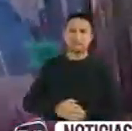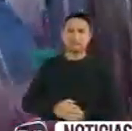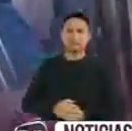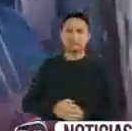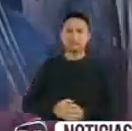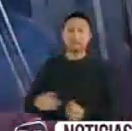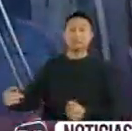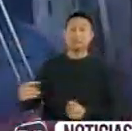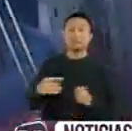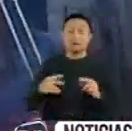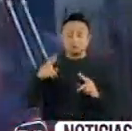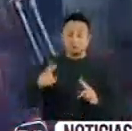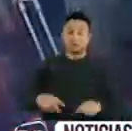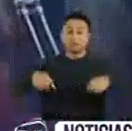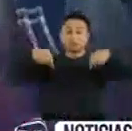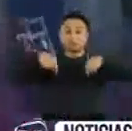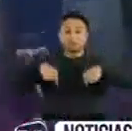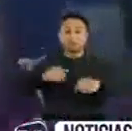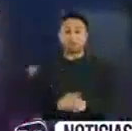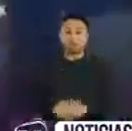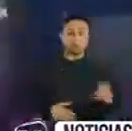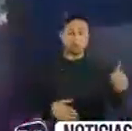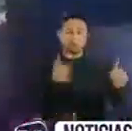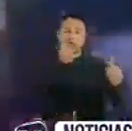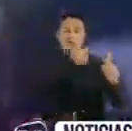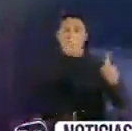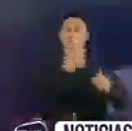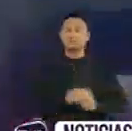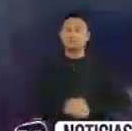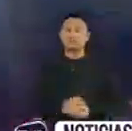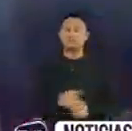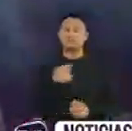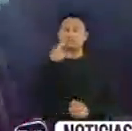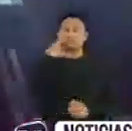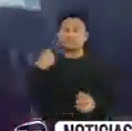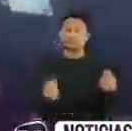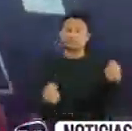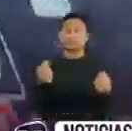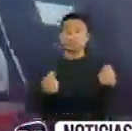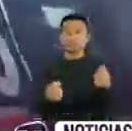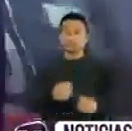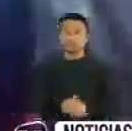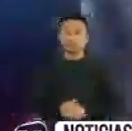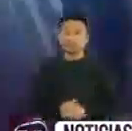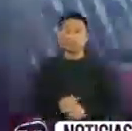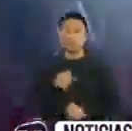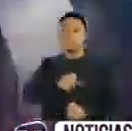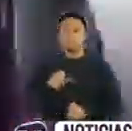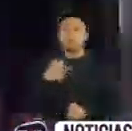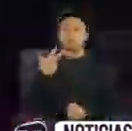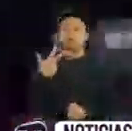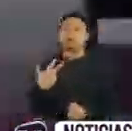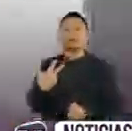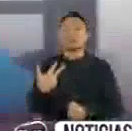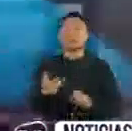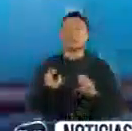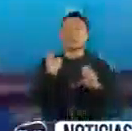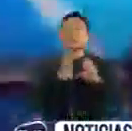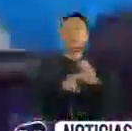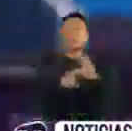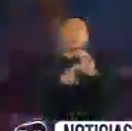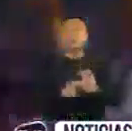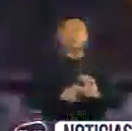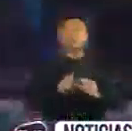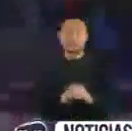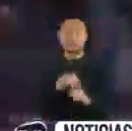ha parado, ahí es que le han detonado el arma. Y dice el señor conductor que fueron tres. Cuando se subieron al bus, dos se